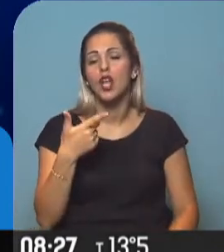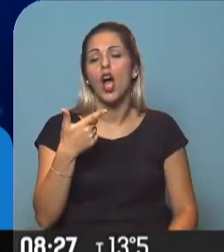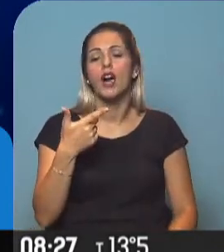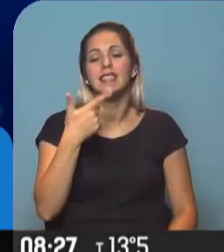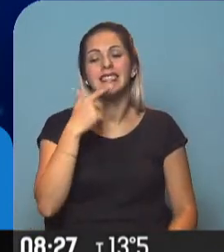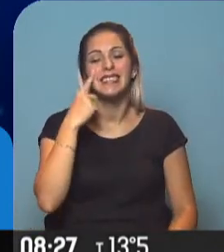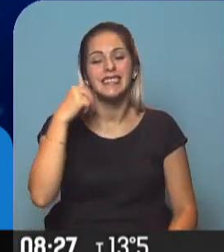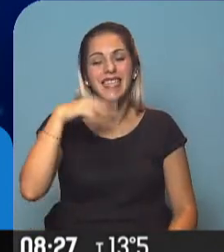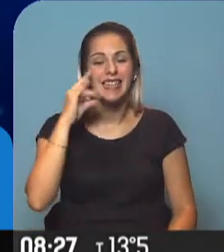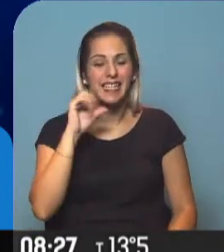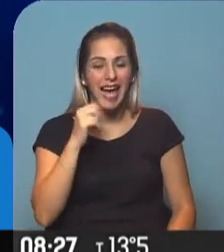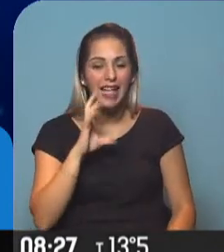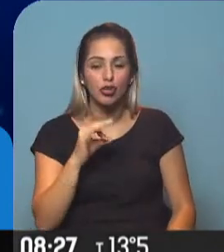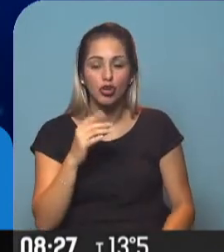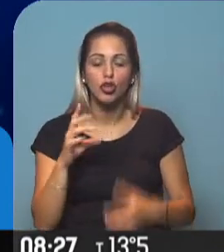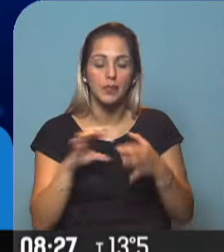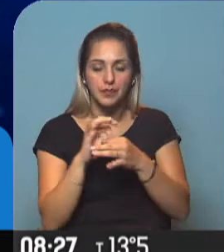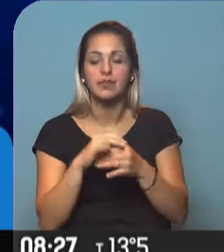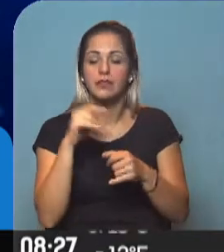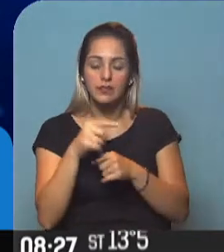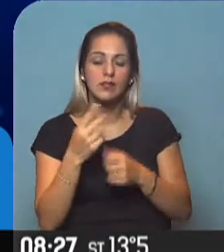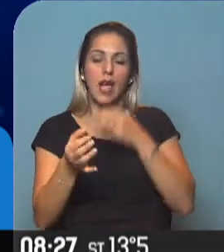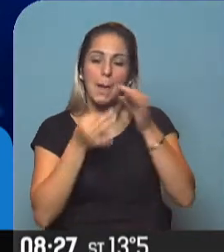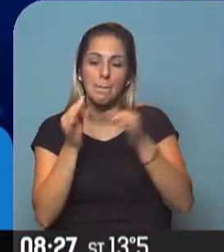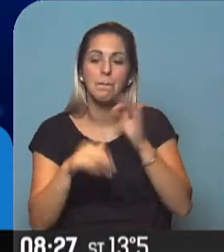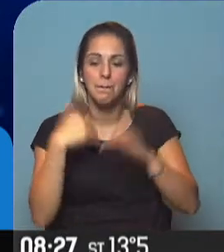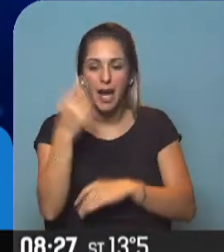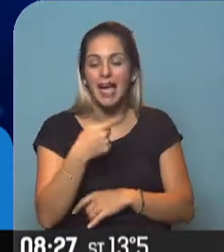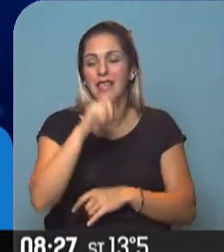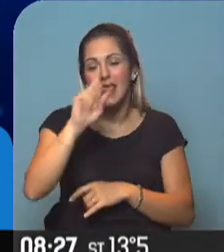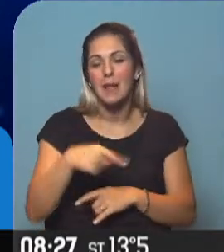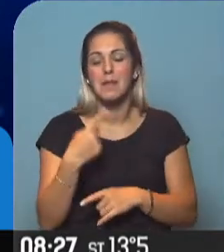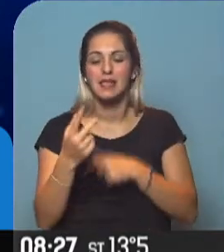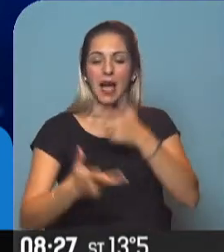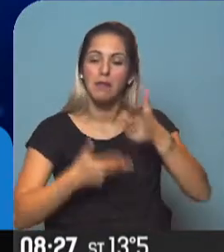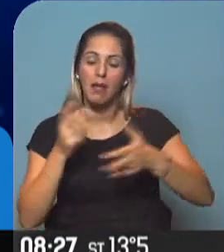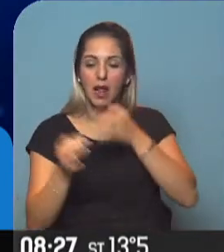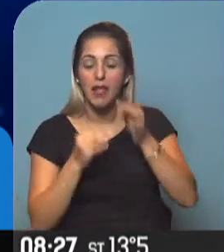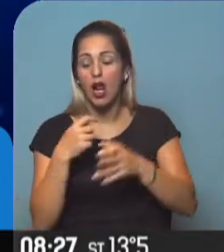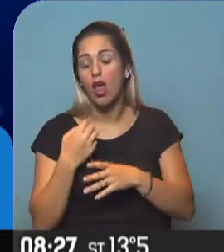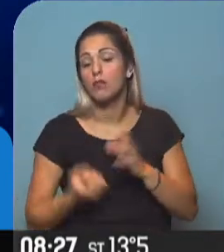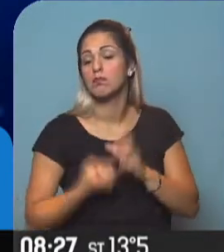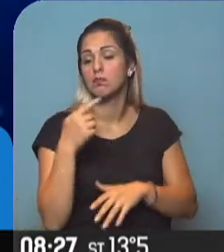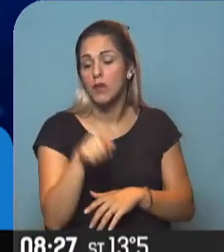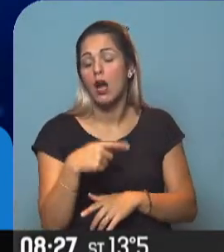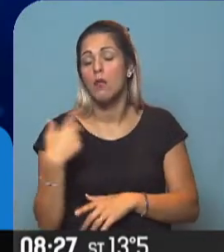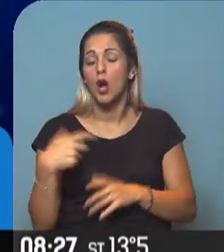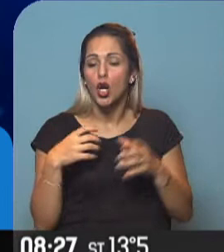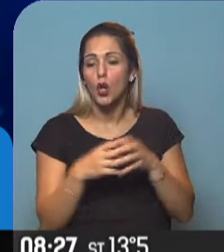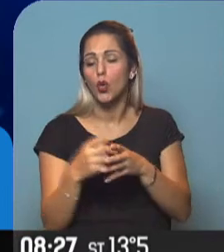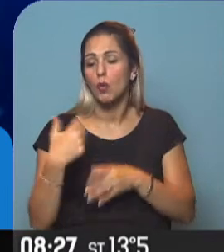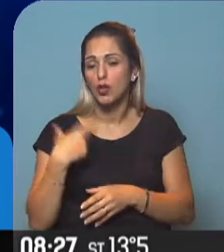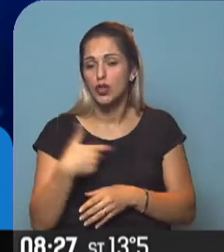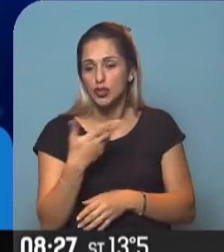y por lo tanto de ahí surgieron las paritarias porque hay digo claro impulsadas principalmente por la corriente socialista y la